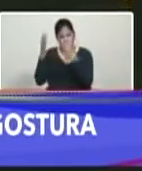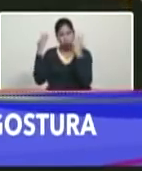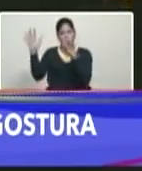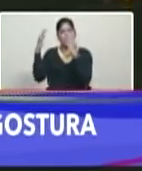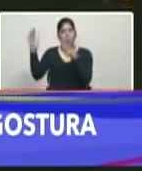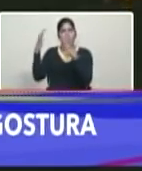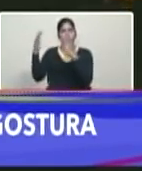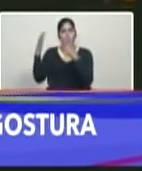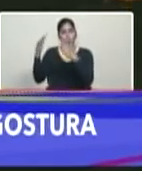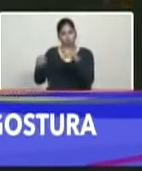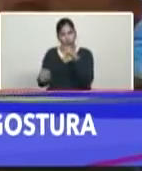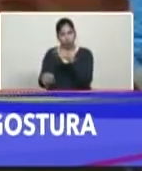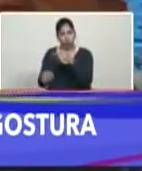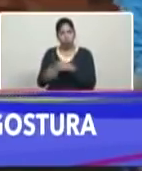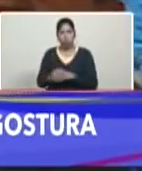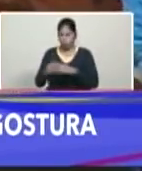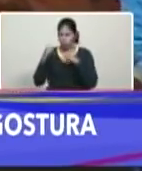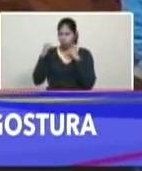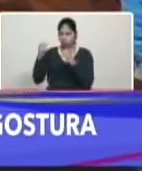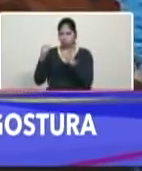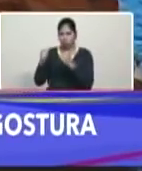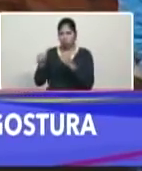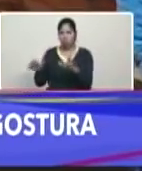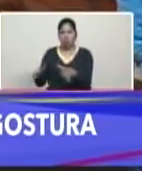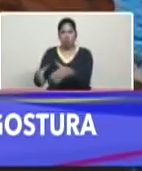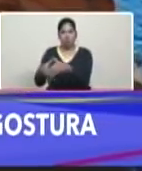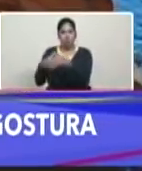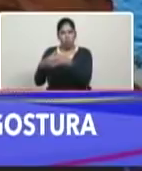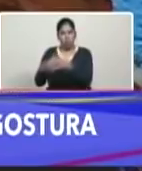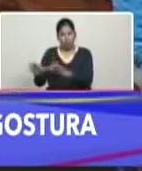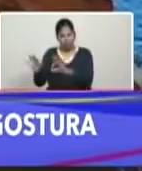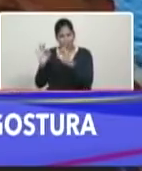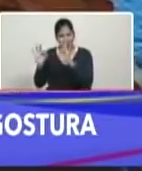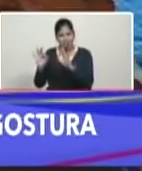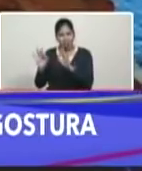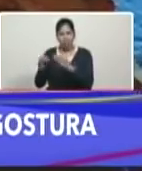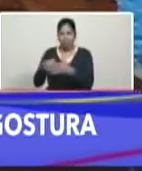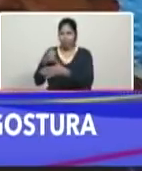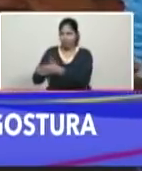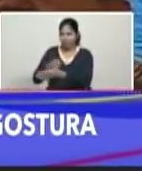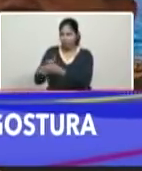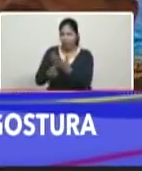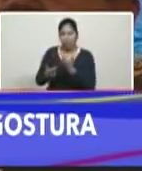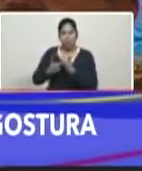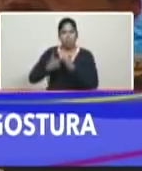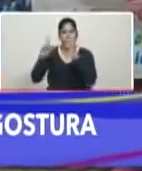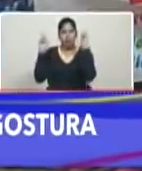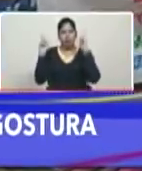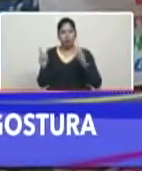dignos herederos de las glorias del Libertador y de los libertadores de América.